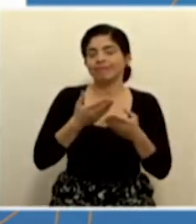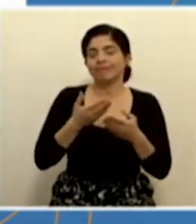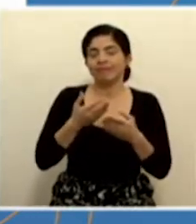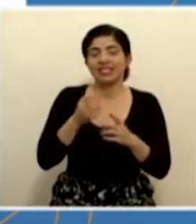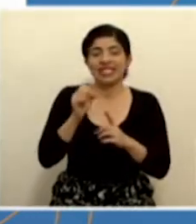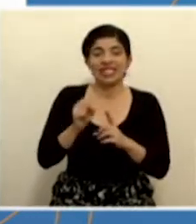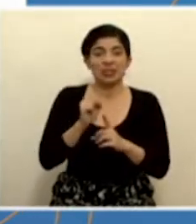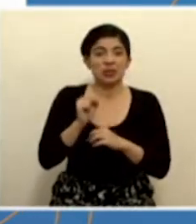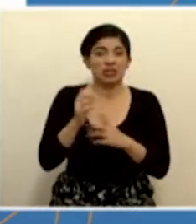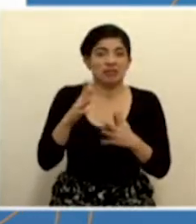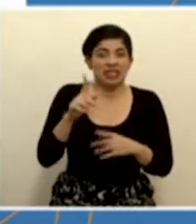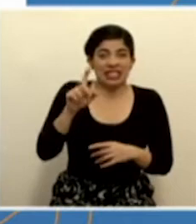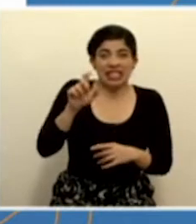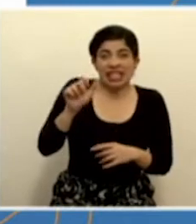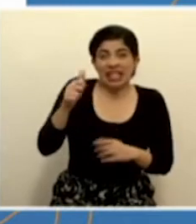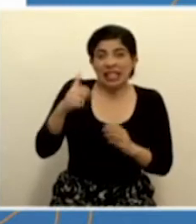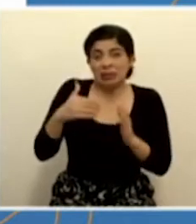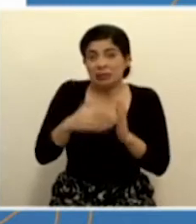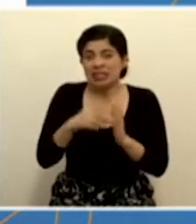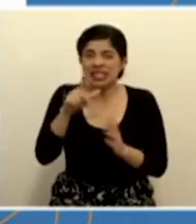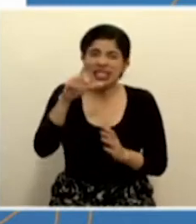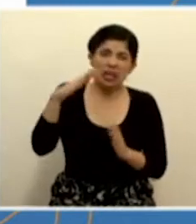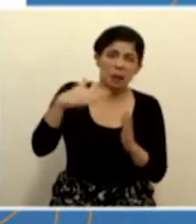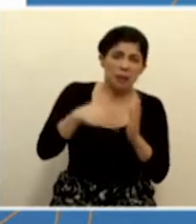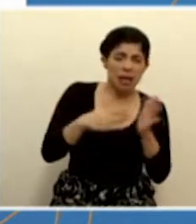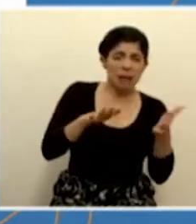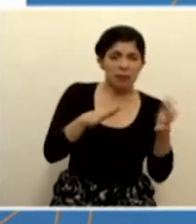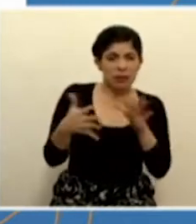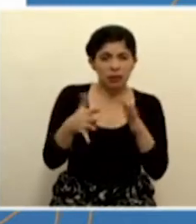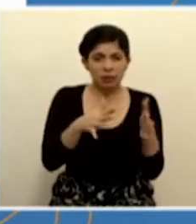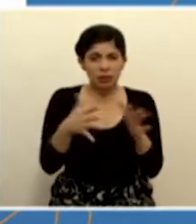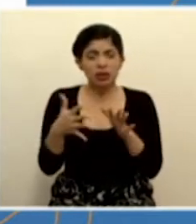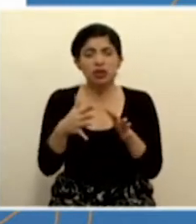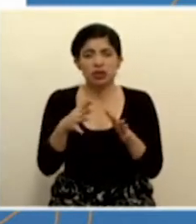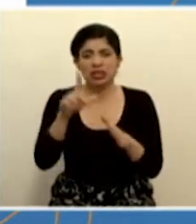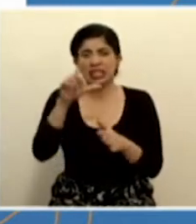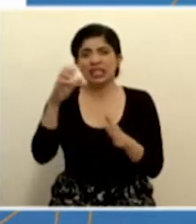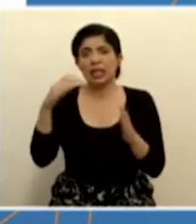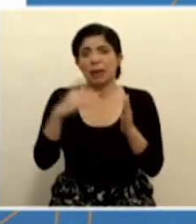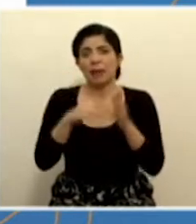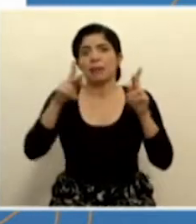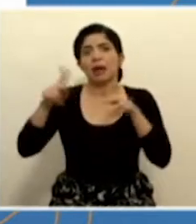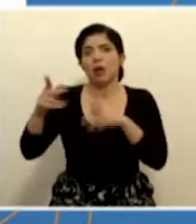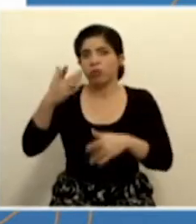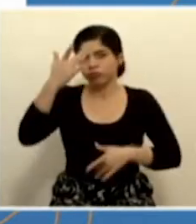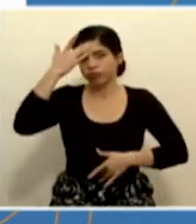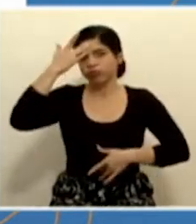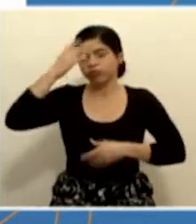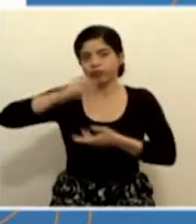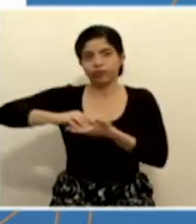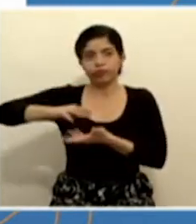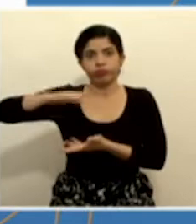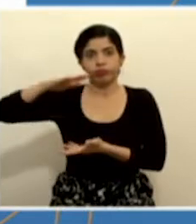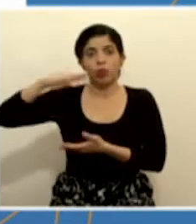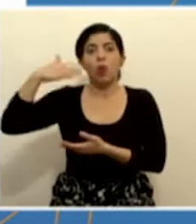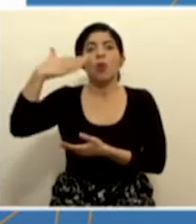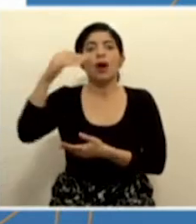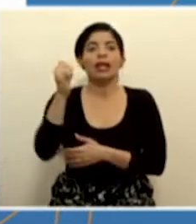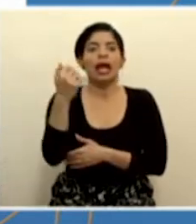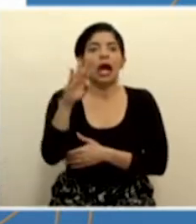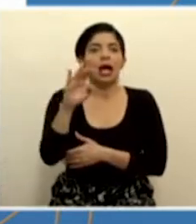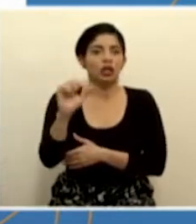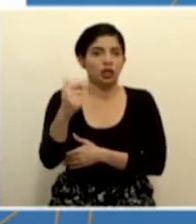110 mil ó 100.000 más o menos este casos diagnosticados acumulados para el 14 de agosto del presente